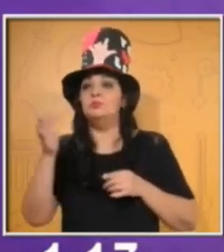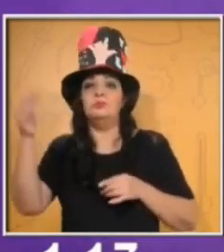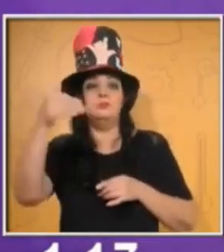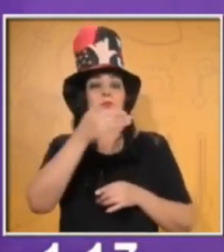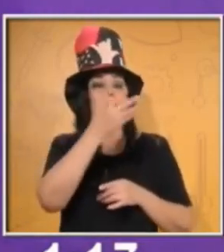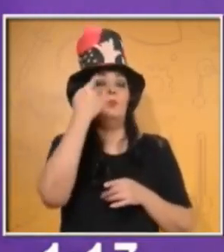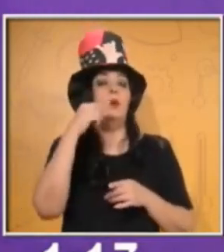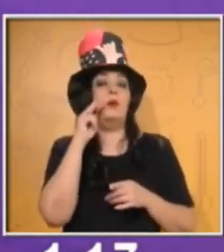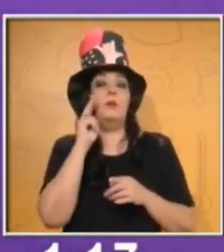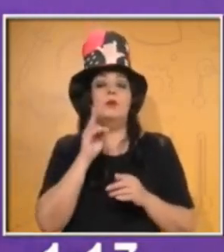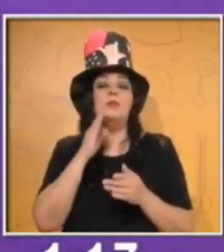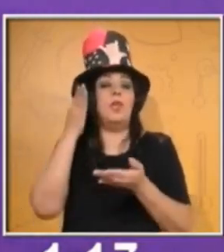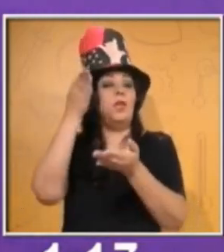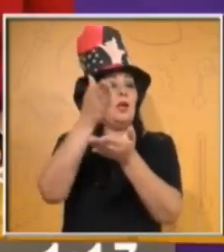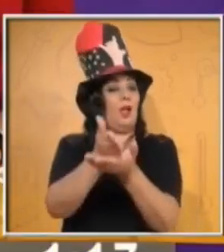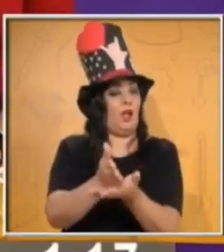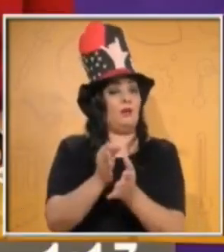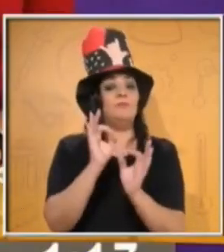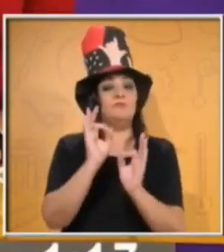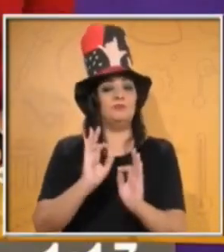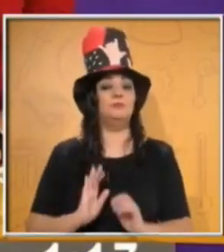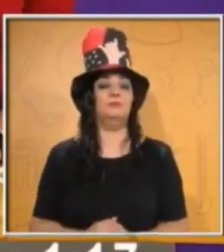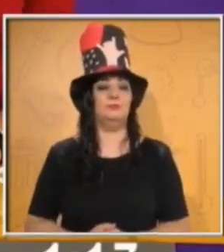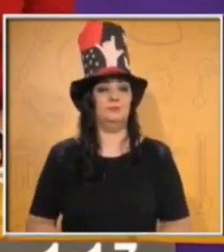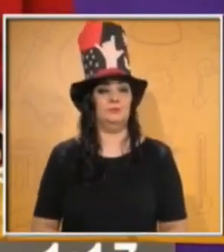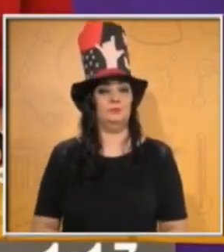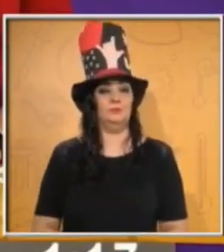a continuación.